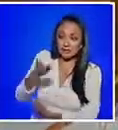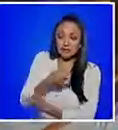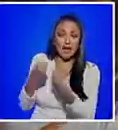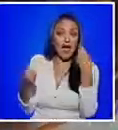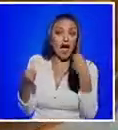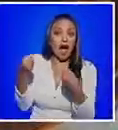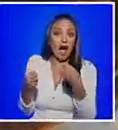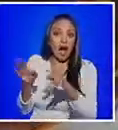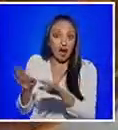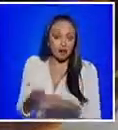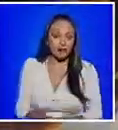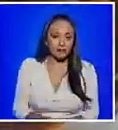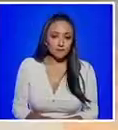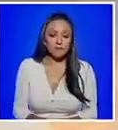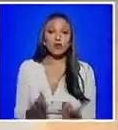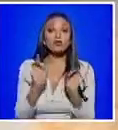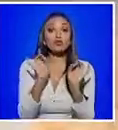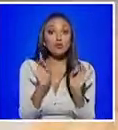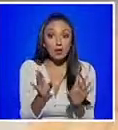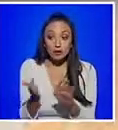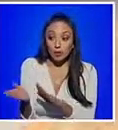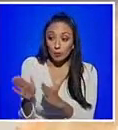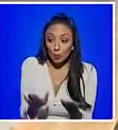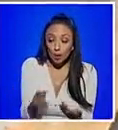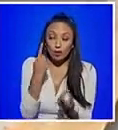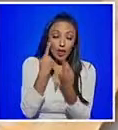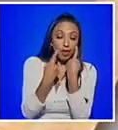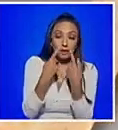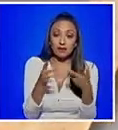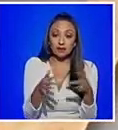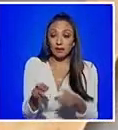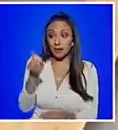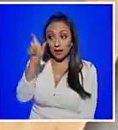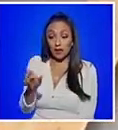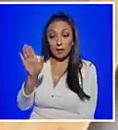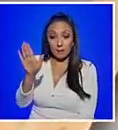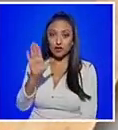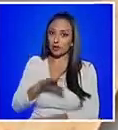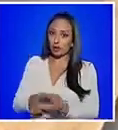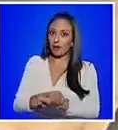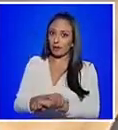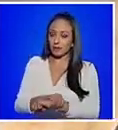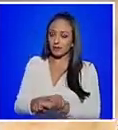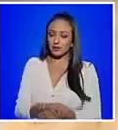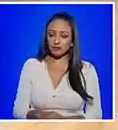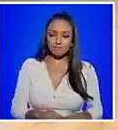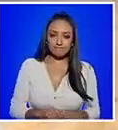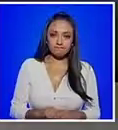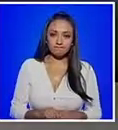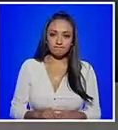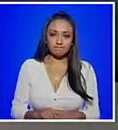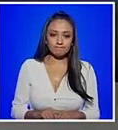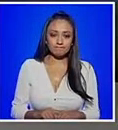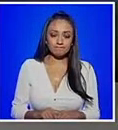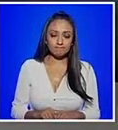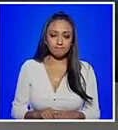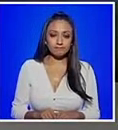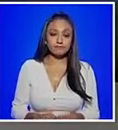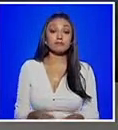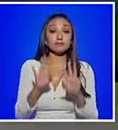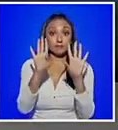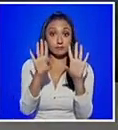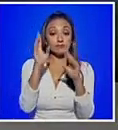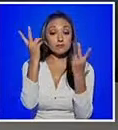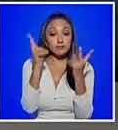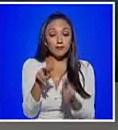vehículo. Afortunadamente, no hubo heridos y el implicado quedó detenido. Y las cámaras